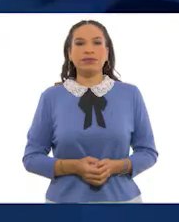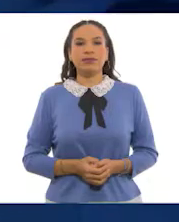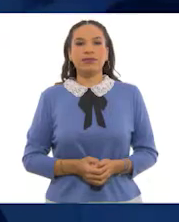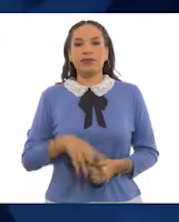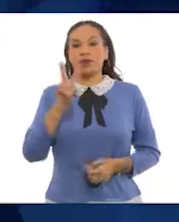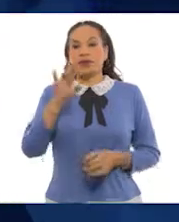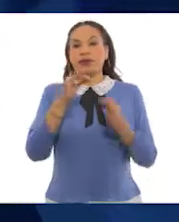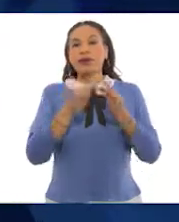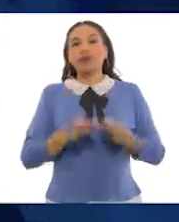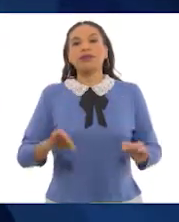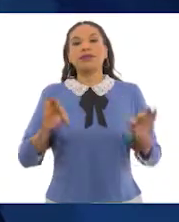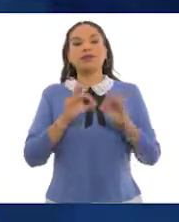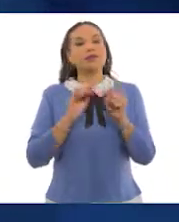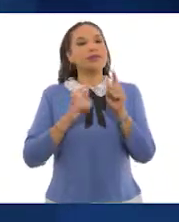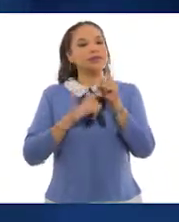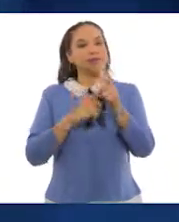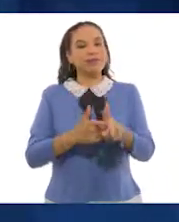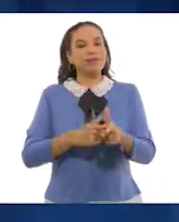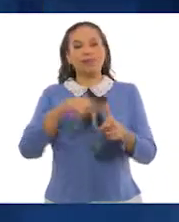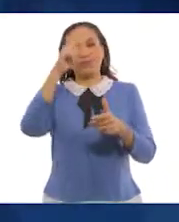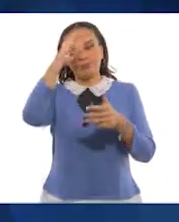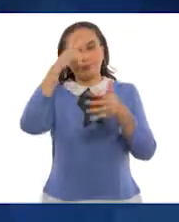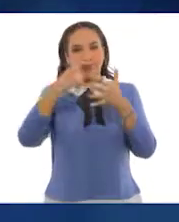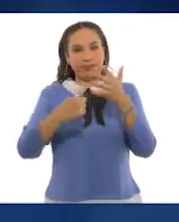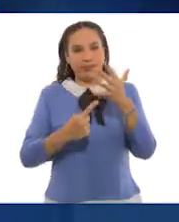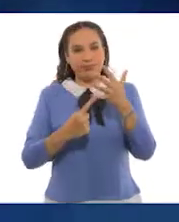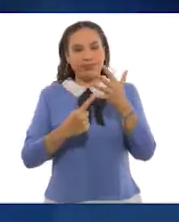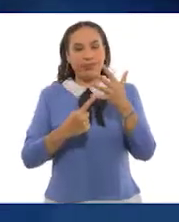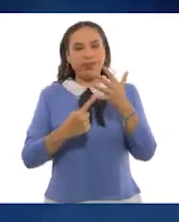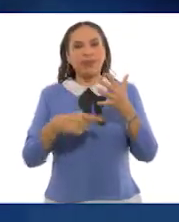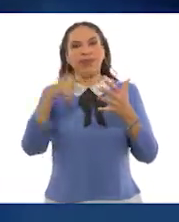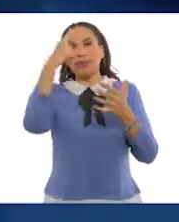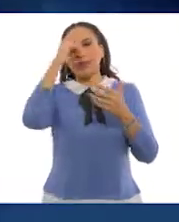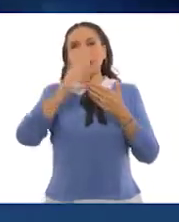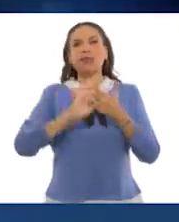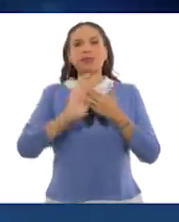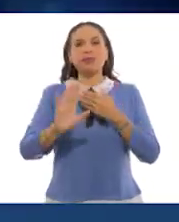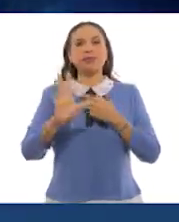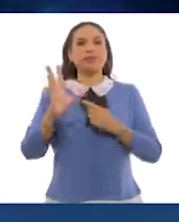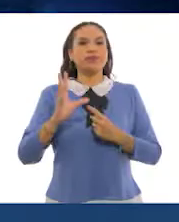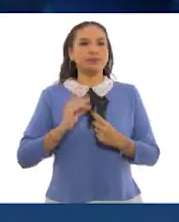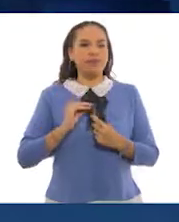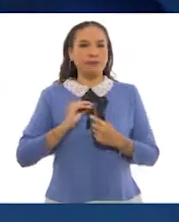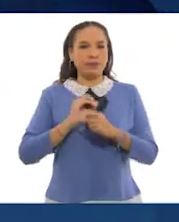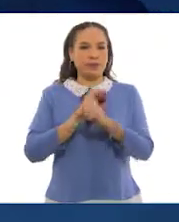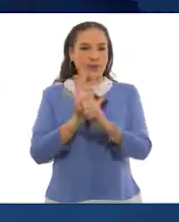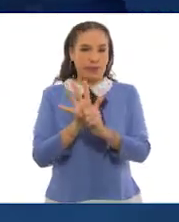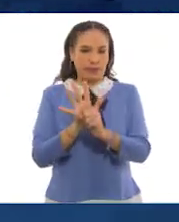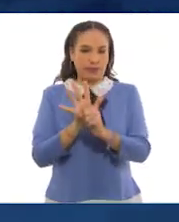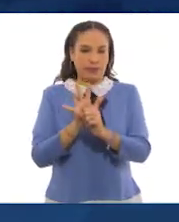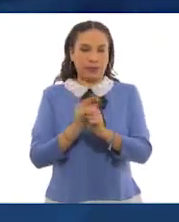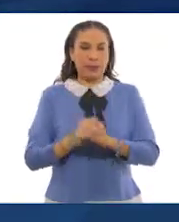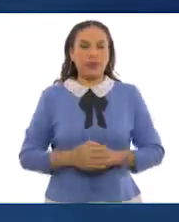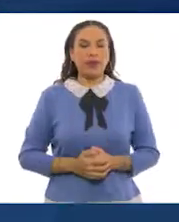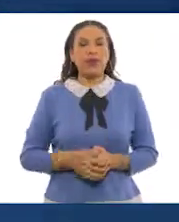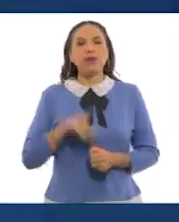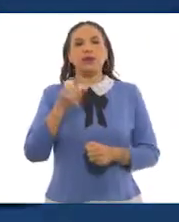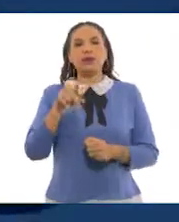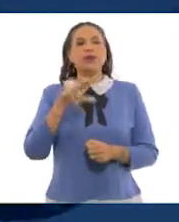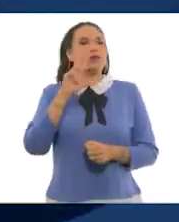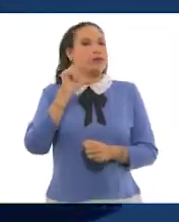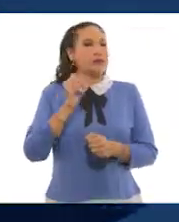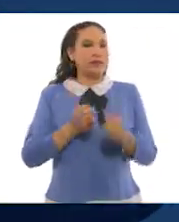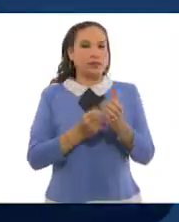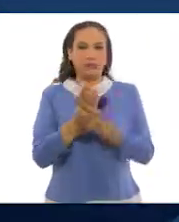Es muy importante continuar con las recomendaciones para evitar contagios de COVID. Trata de